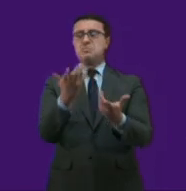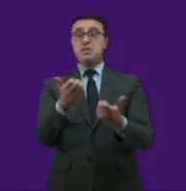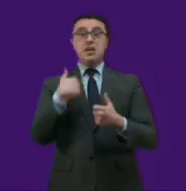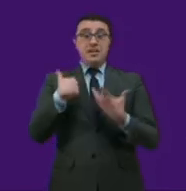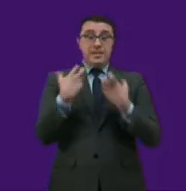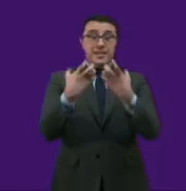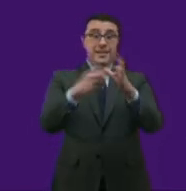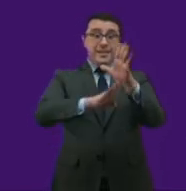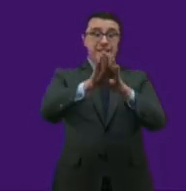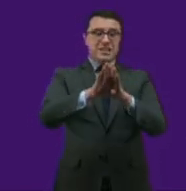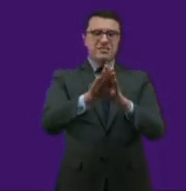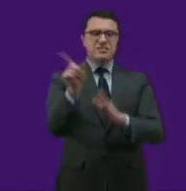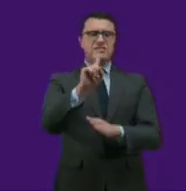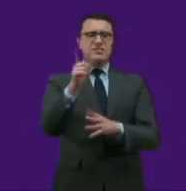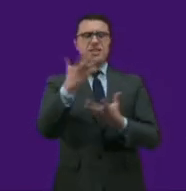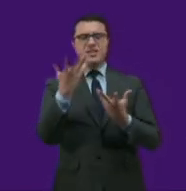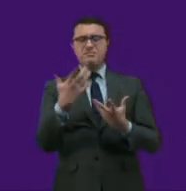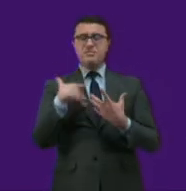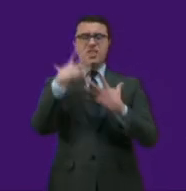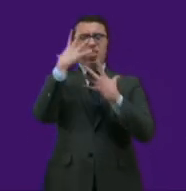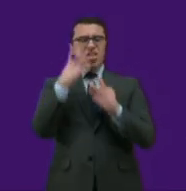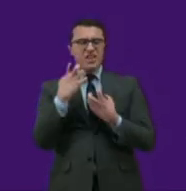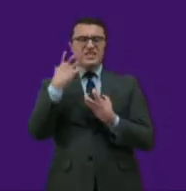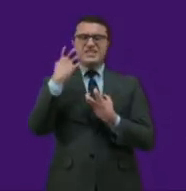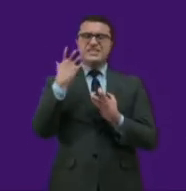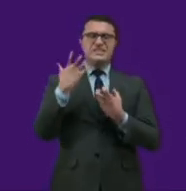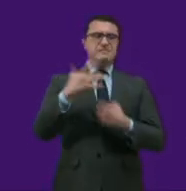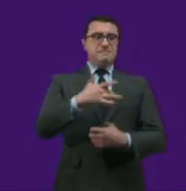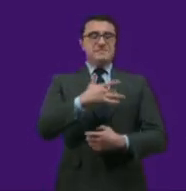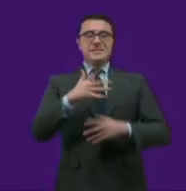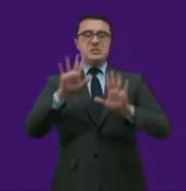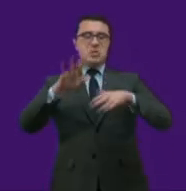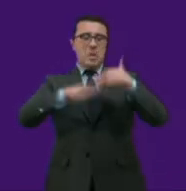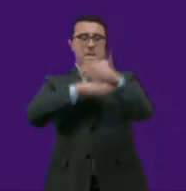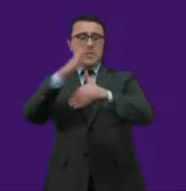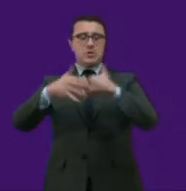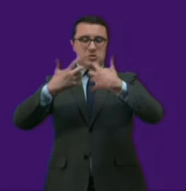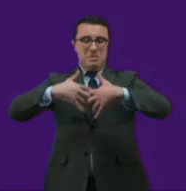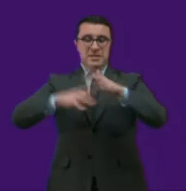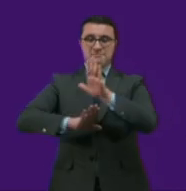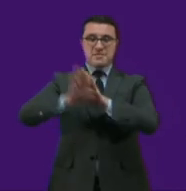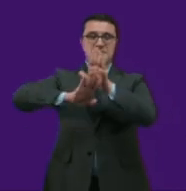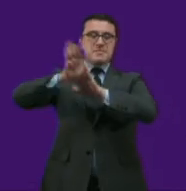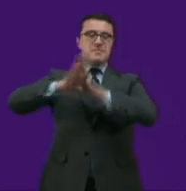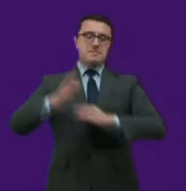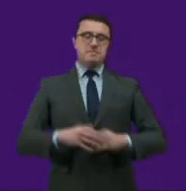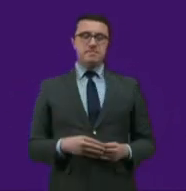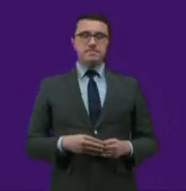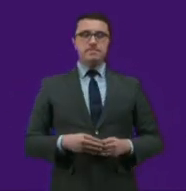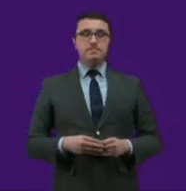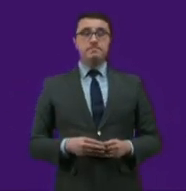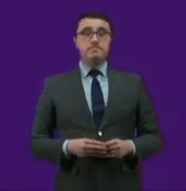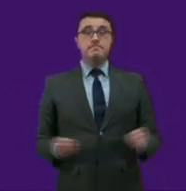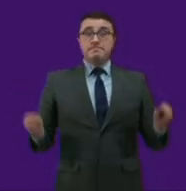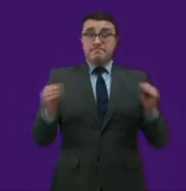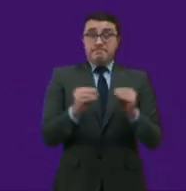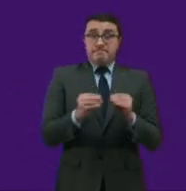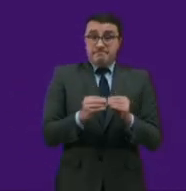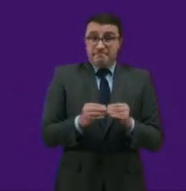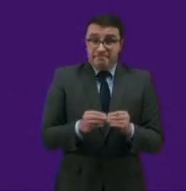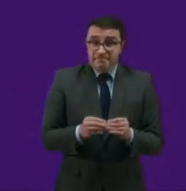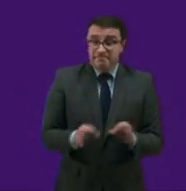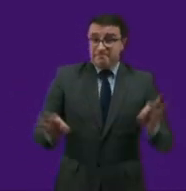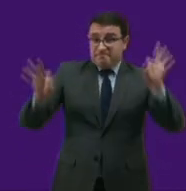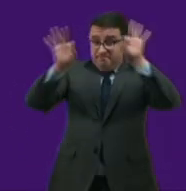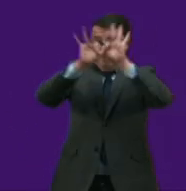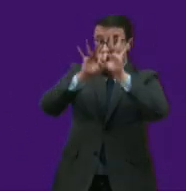que salgan, pues de verdad es frustrante pues el proceso del emprendimiento. Y finalmente yo creo que es muy importante uno involucrar a la familia